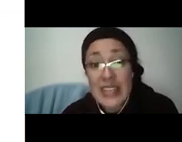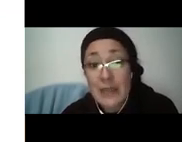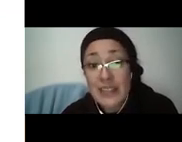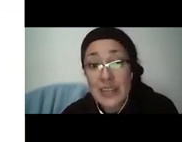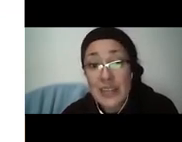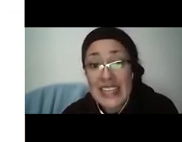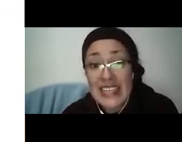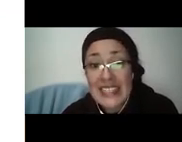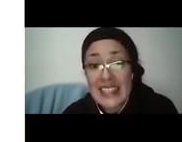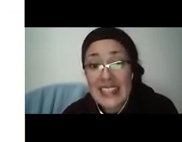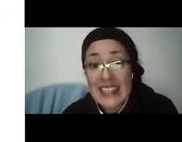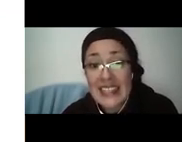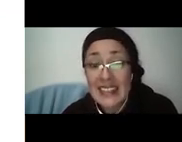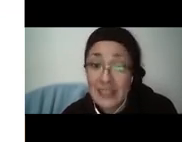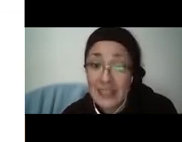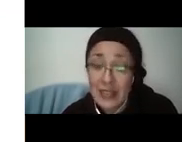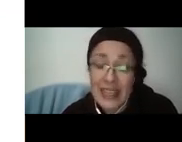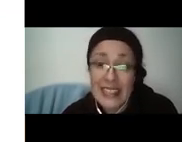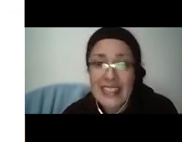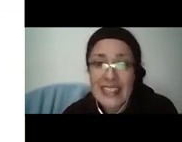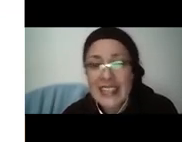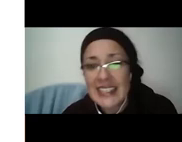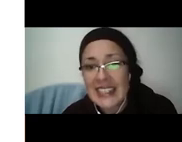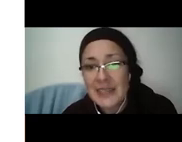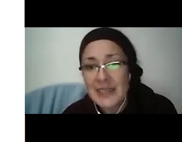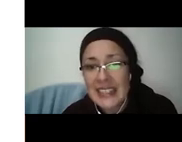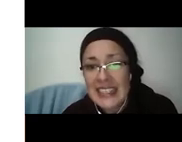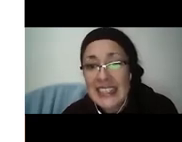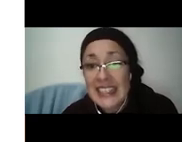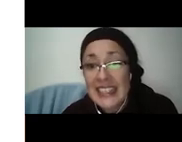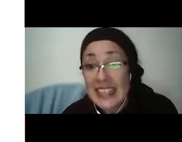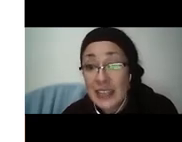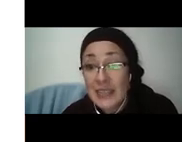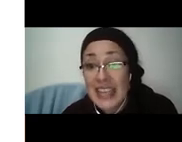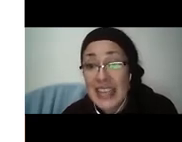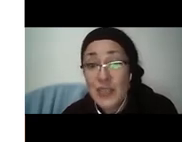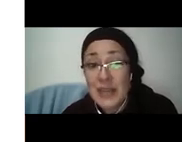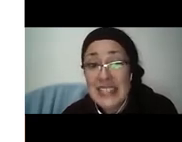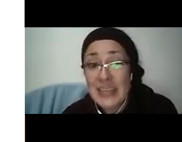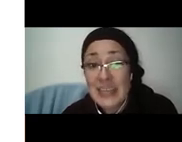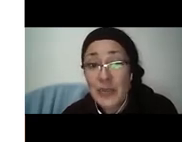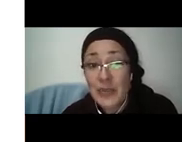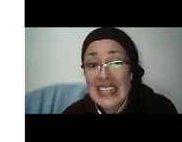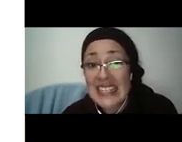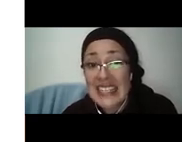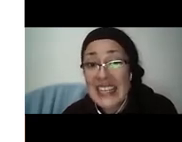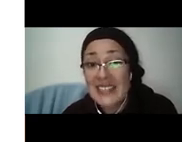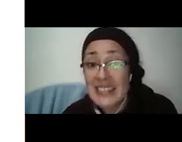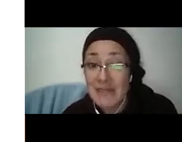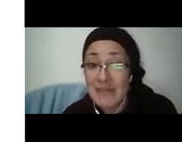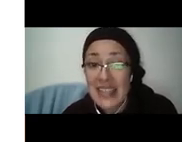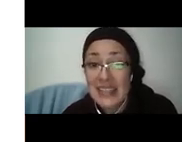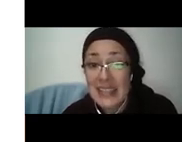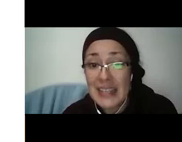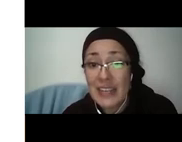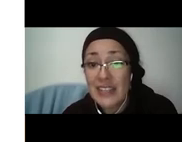las particularidades características que tiene de la geotermia es su capacidad de producir energía